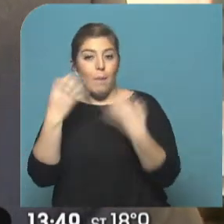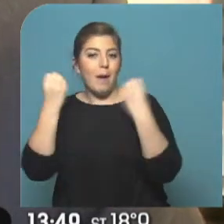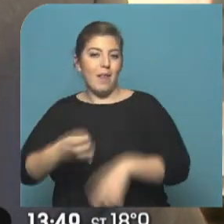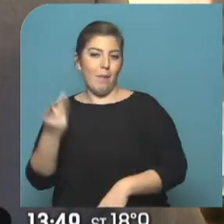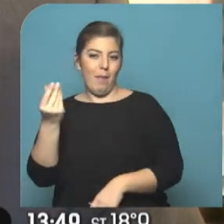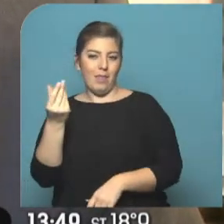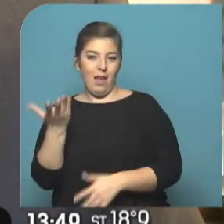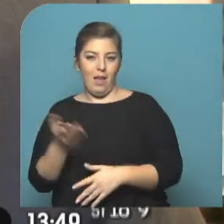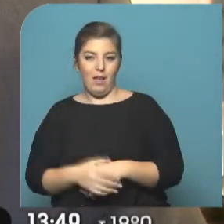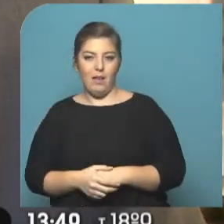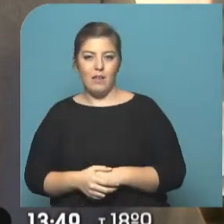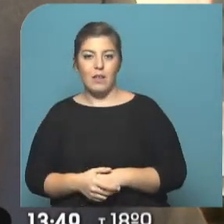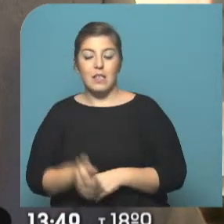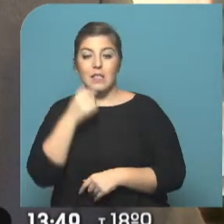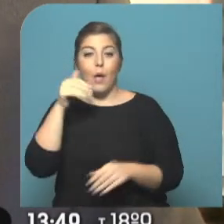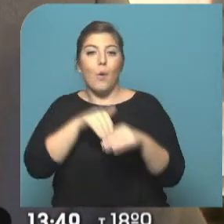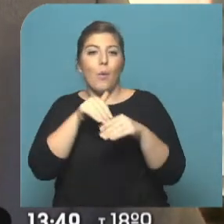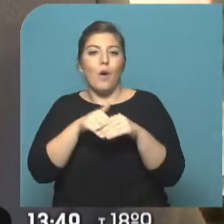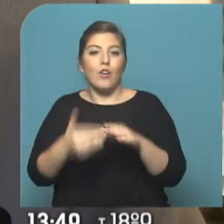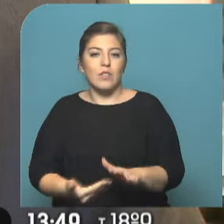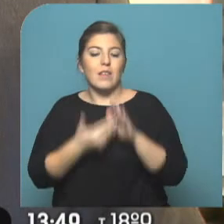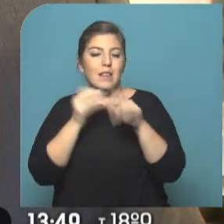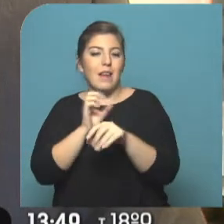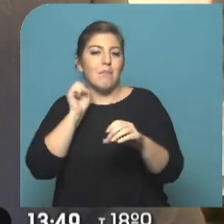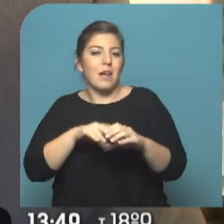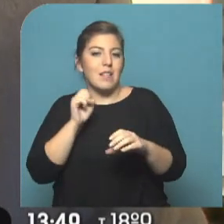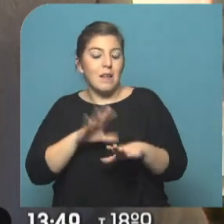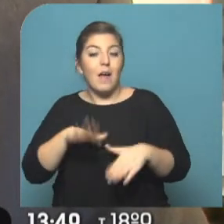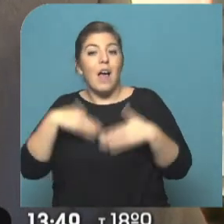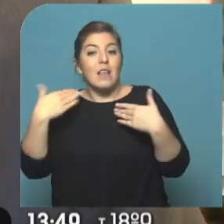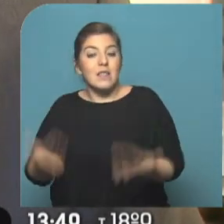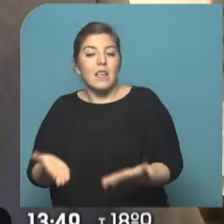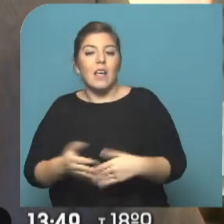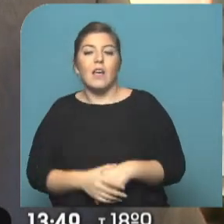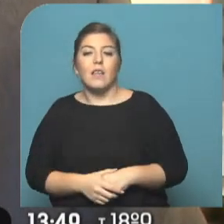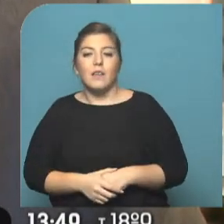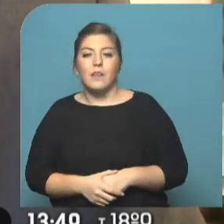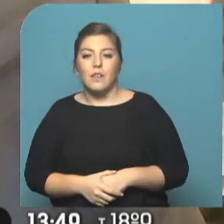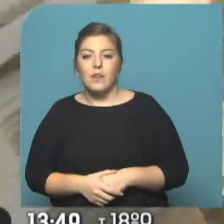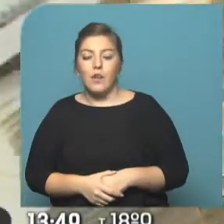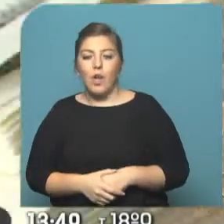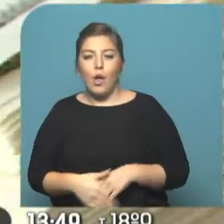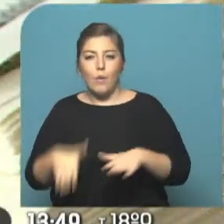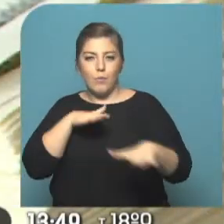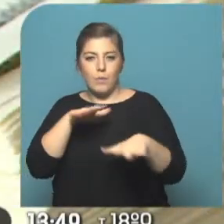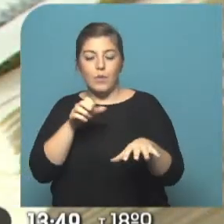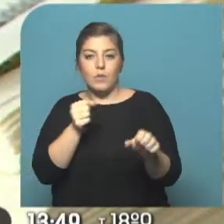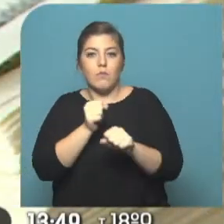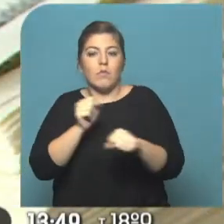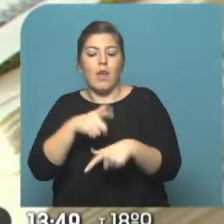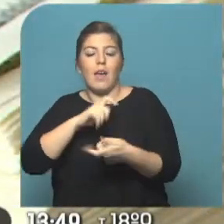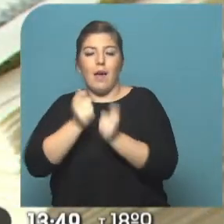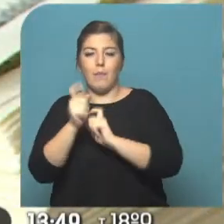plata corriendo cuando un Banco Central tiene tantas reservas. Por lo tanto, no vemos movimientos bruscos en el tipo de cambio.